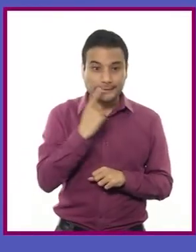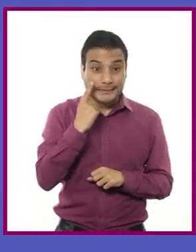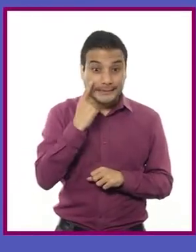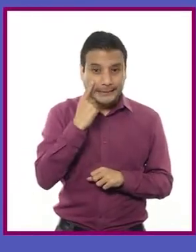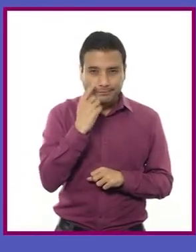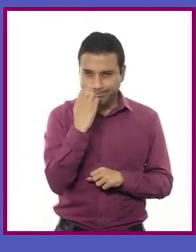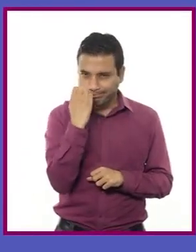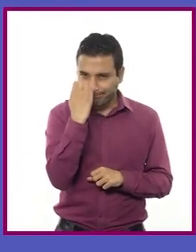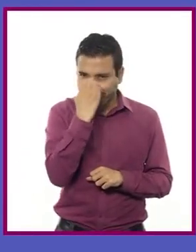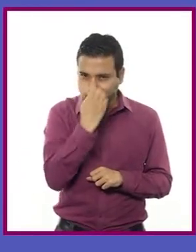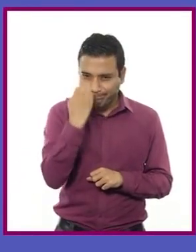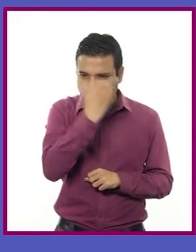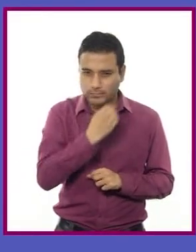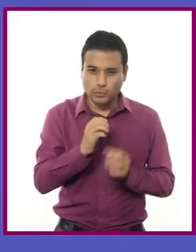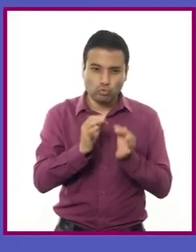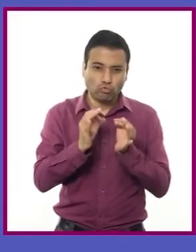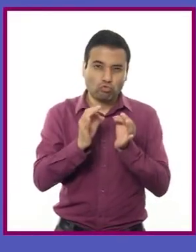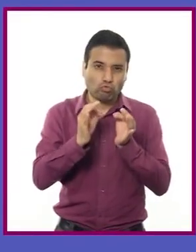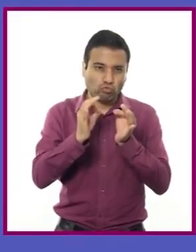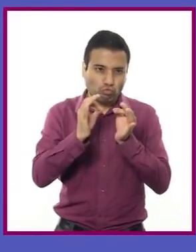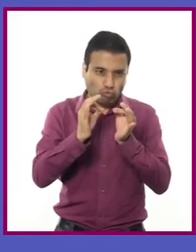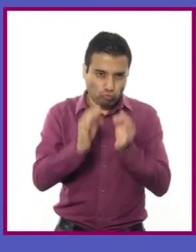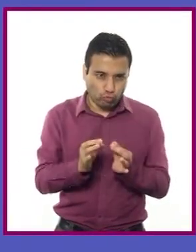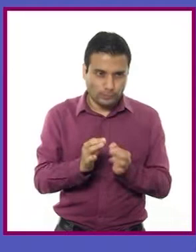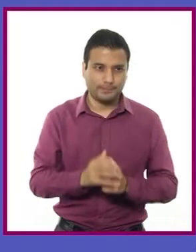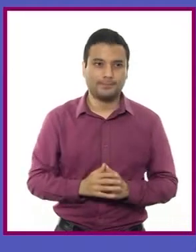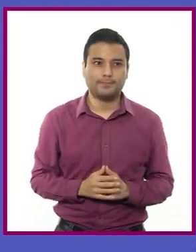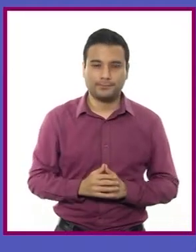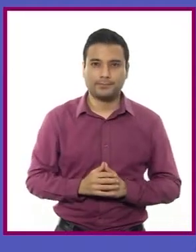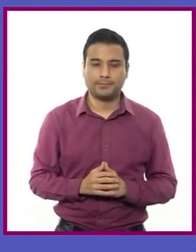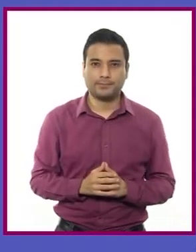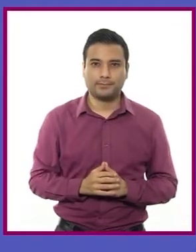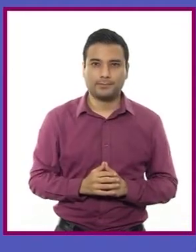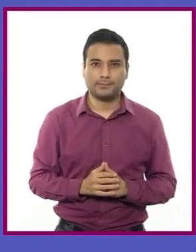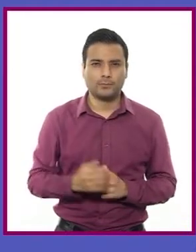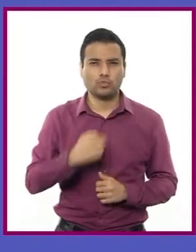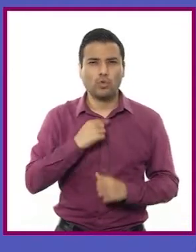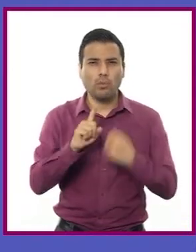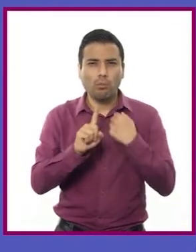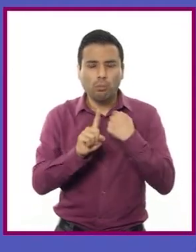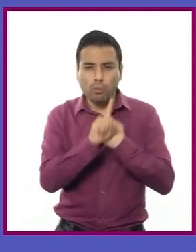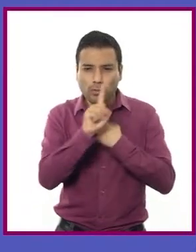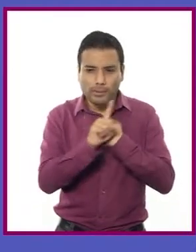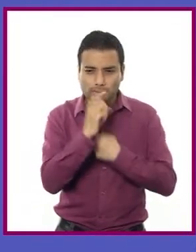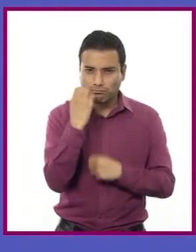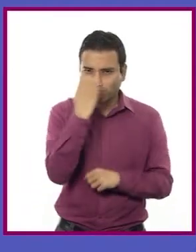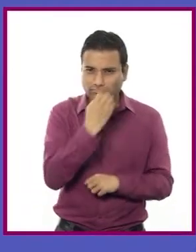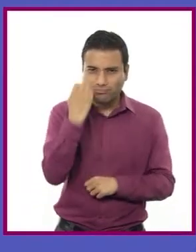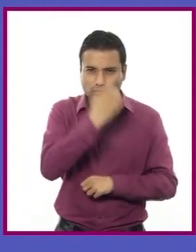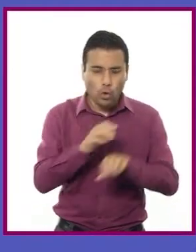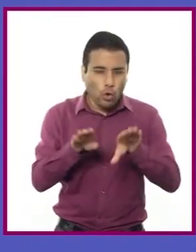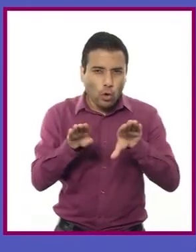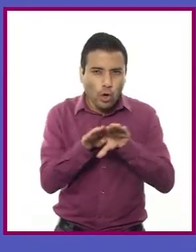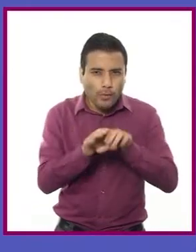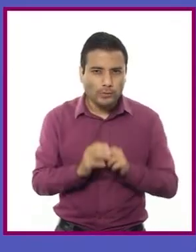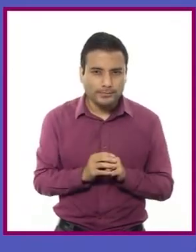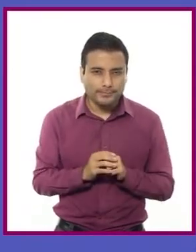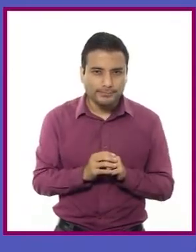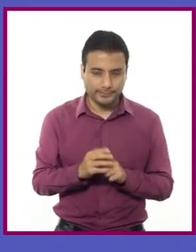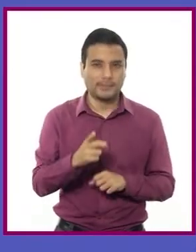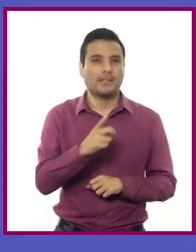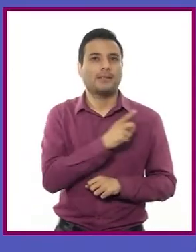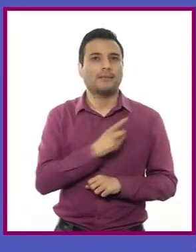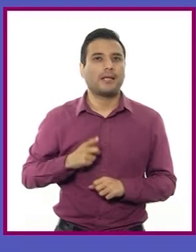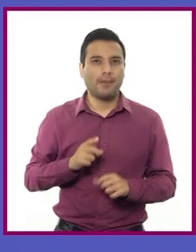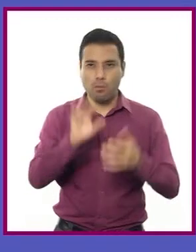conocer el problema. Para analizar un problema mediante la observación se requiere de una guía con puntos